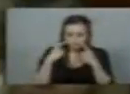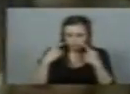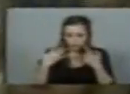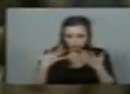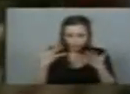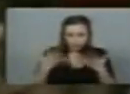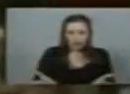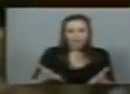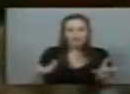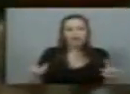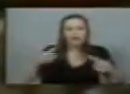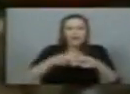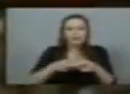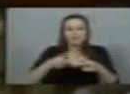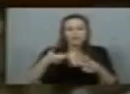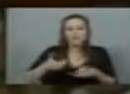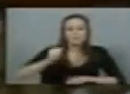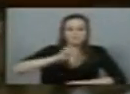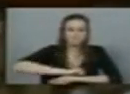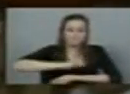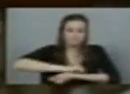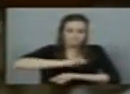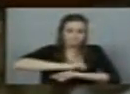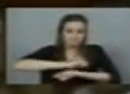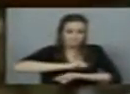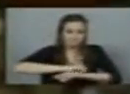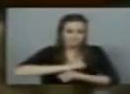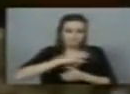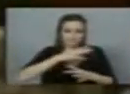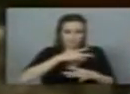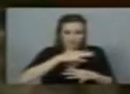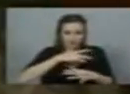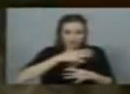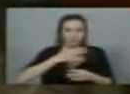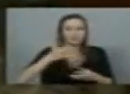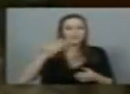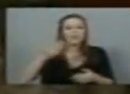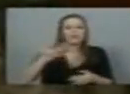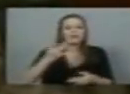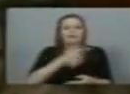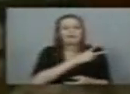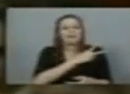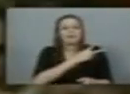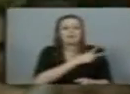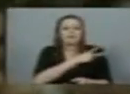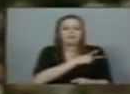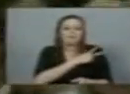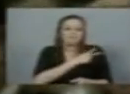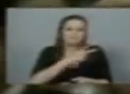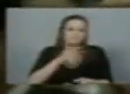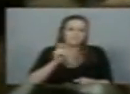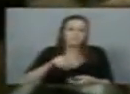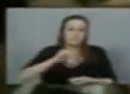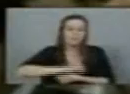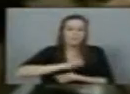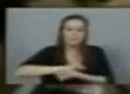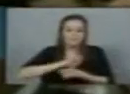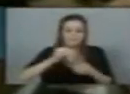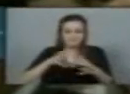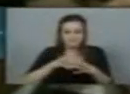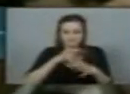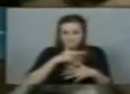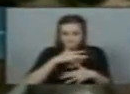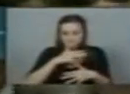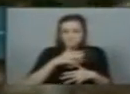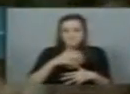en las reuniones de Papel Prensa, donde el gerente general de Papel Prensa cobra